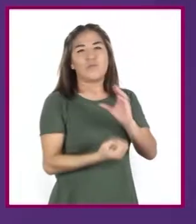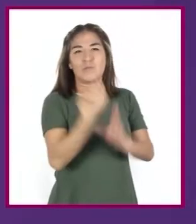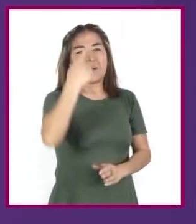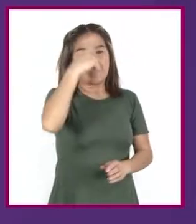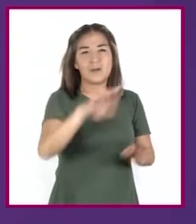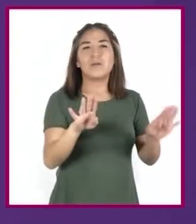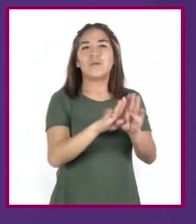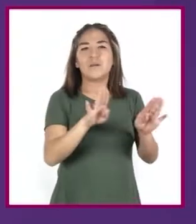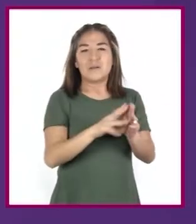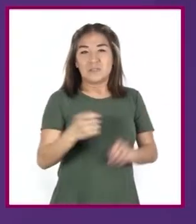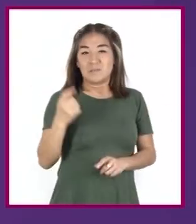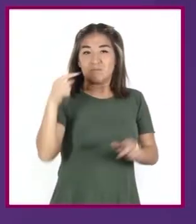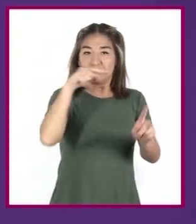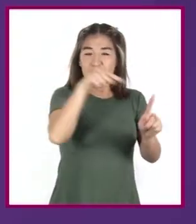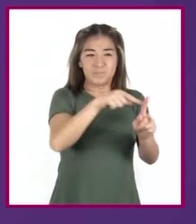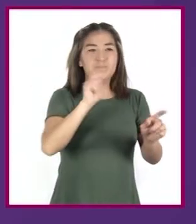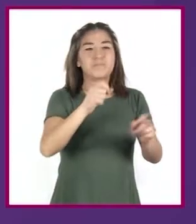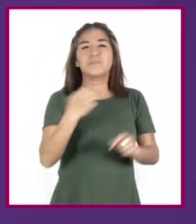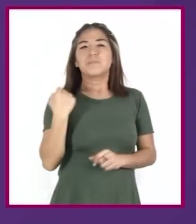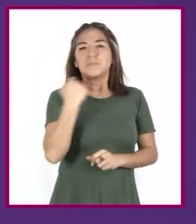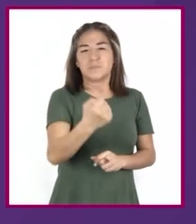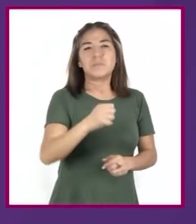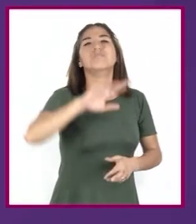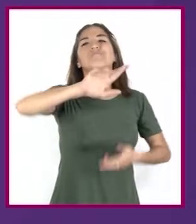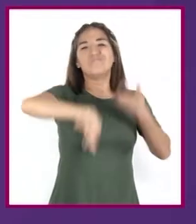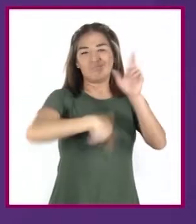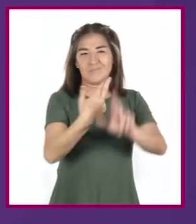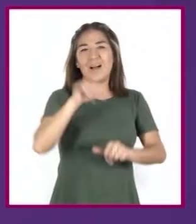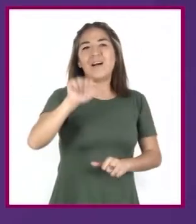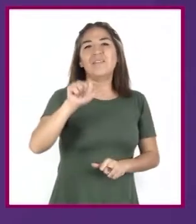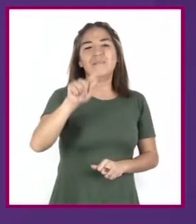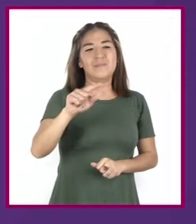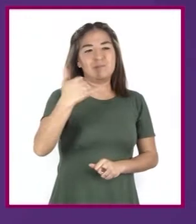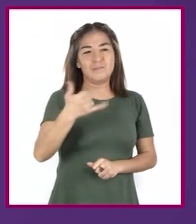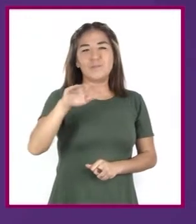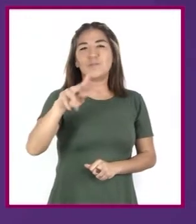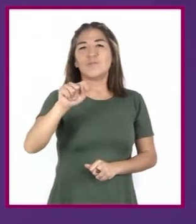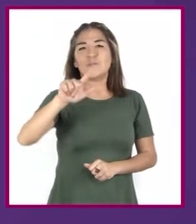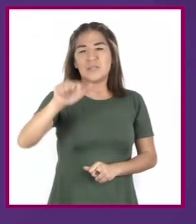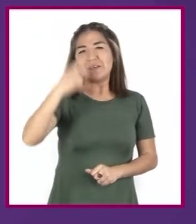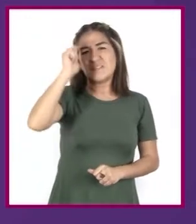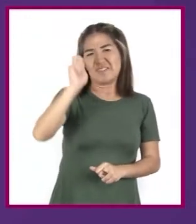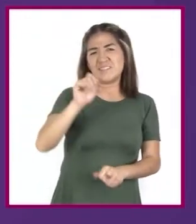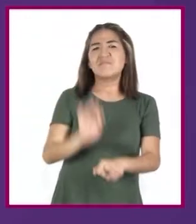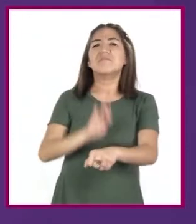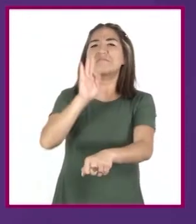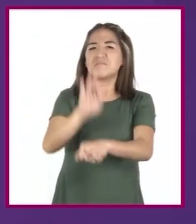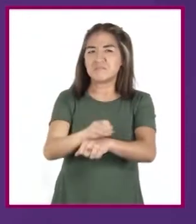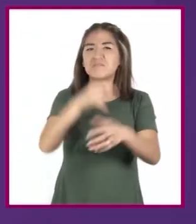Tras su proclamación, dio inicio la Revolución de Ayutla, que defendía, entre